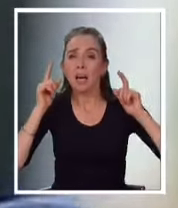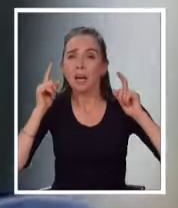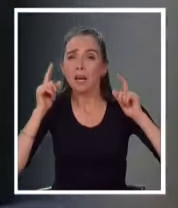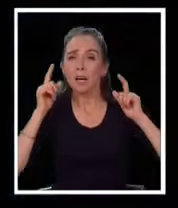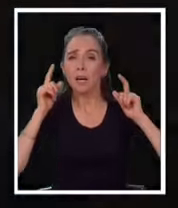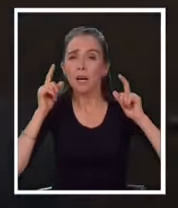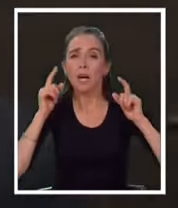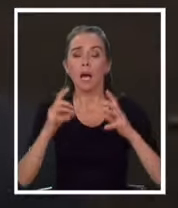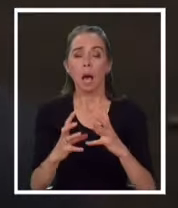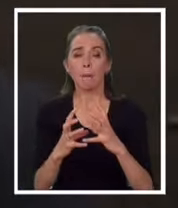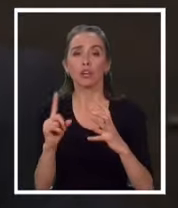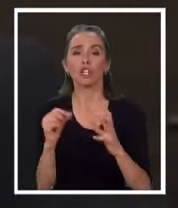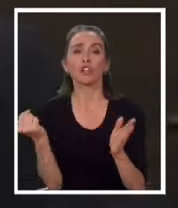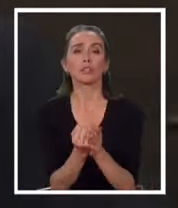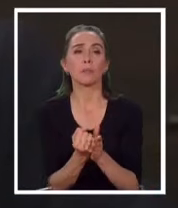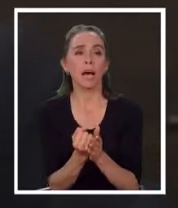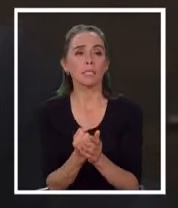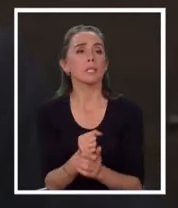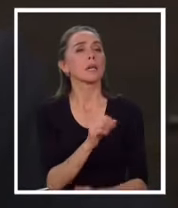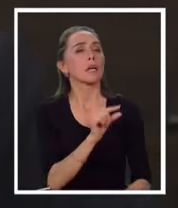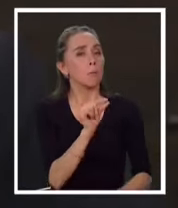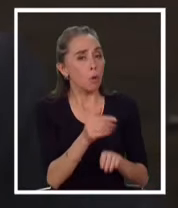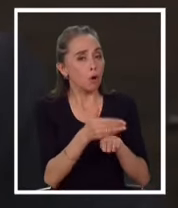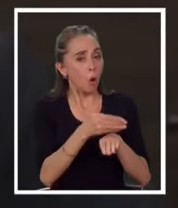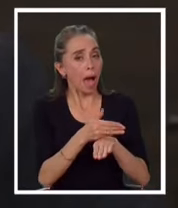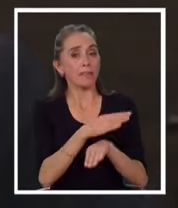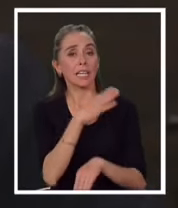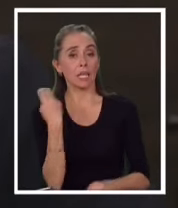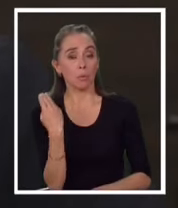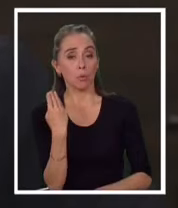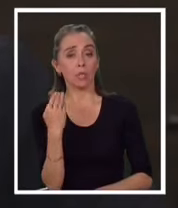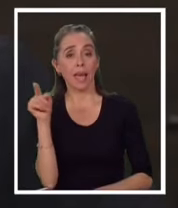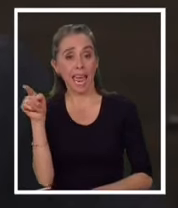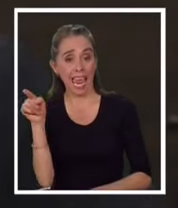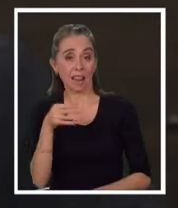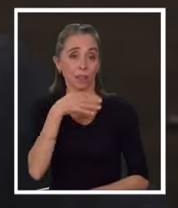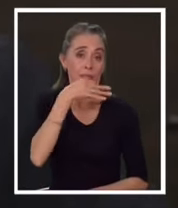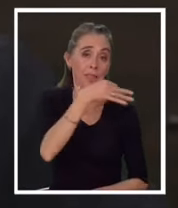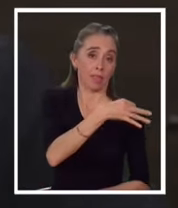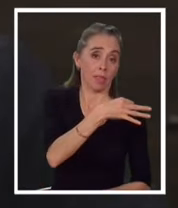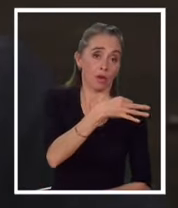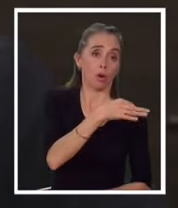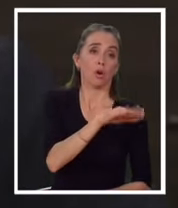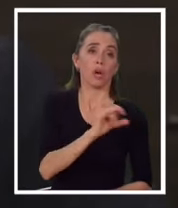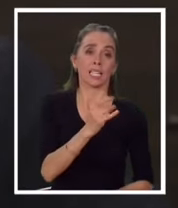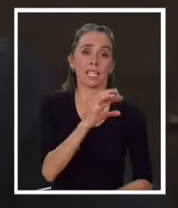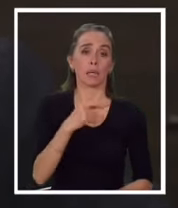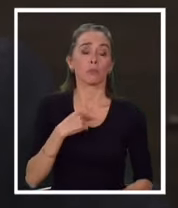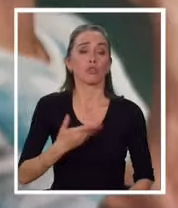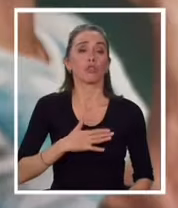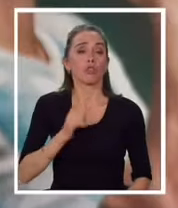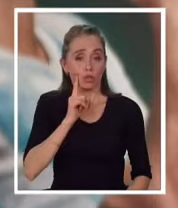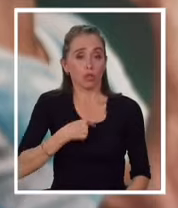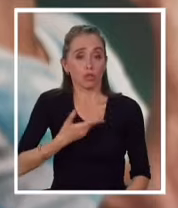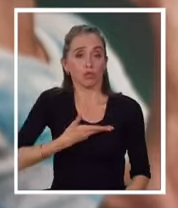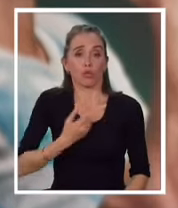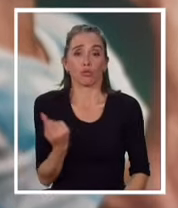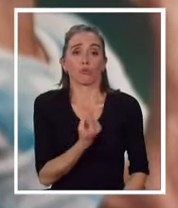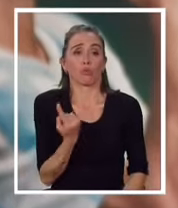la pelota no se mancha. Poco antes de fallecer, una vez te dijo, Guillermo, estoy solo.